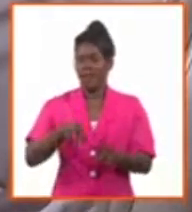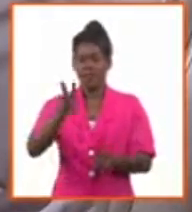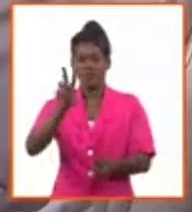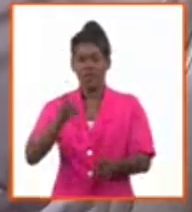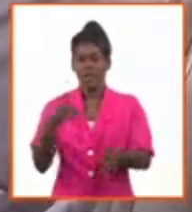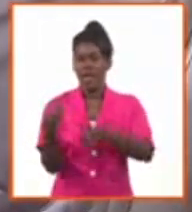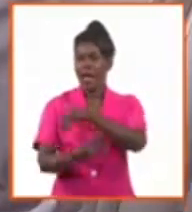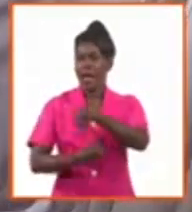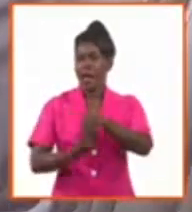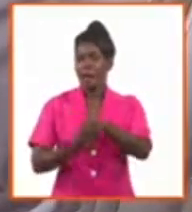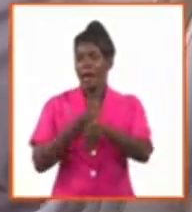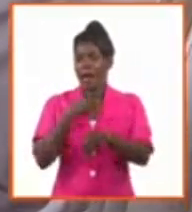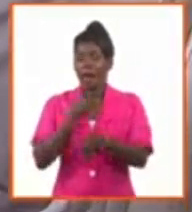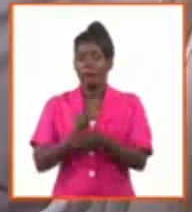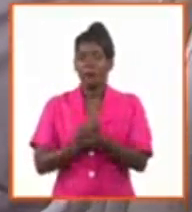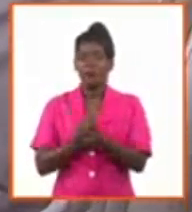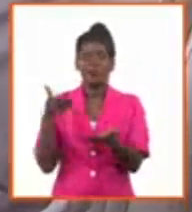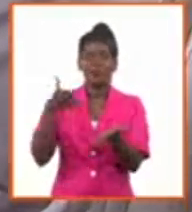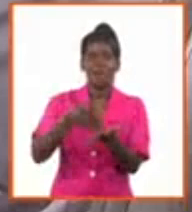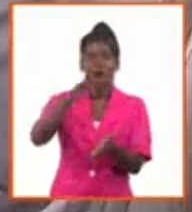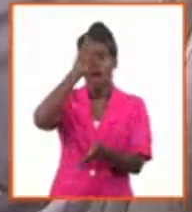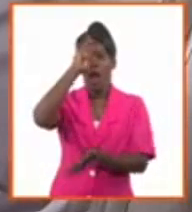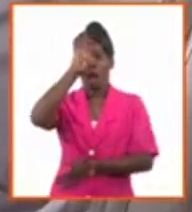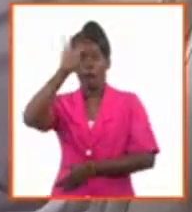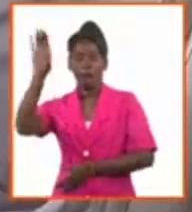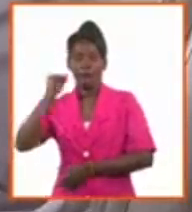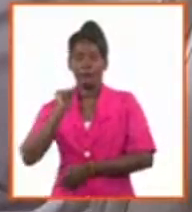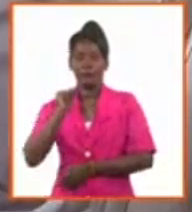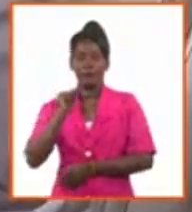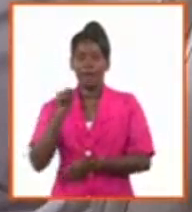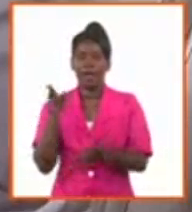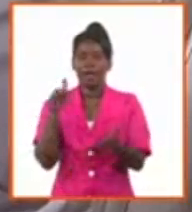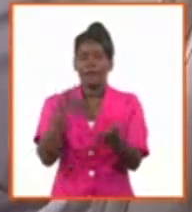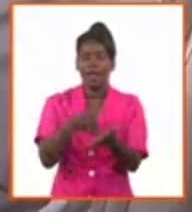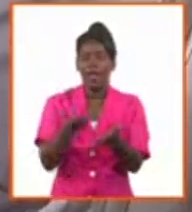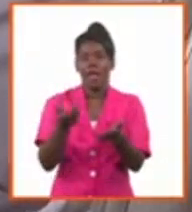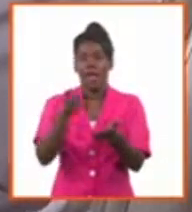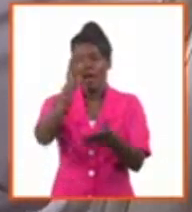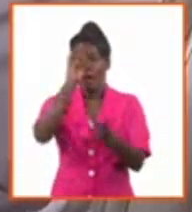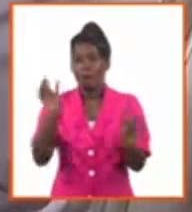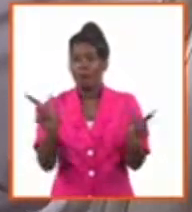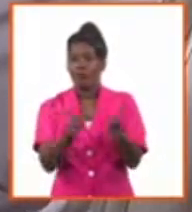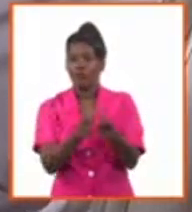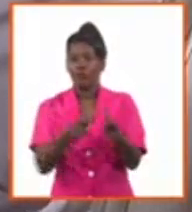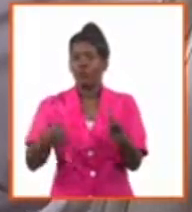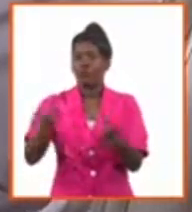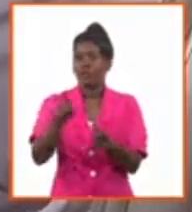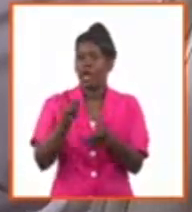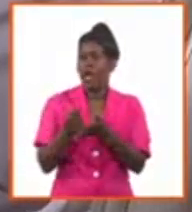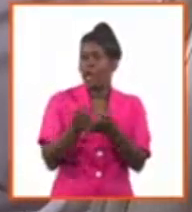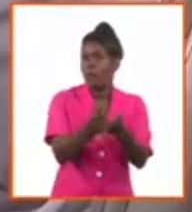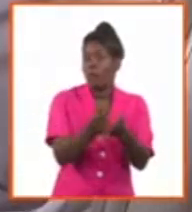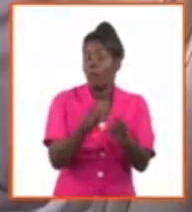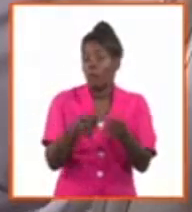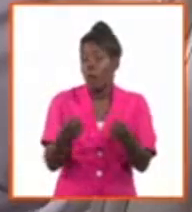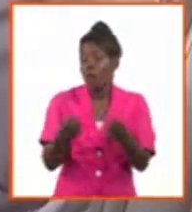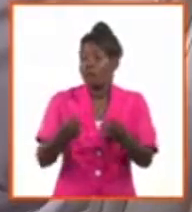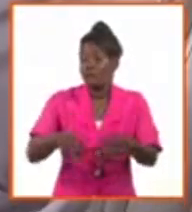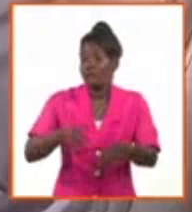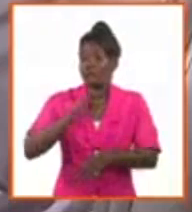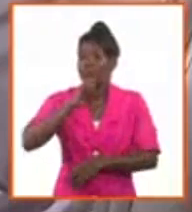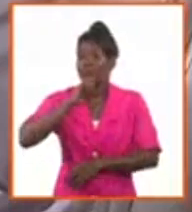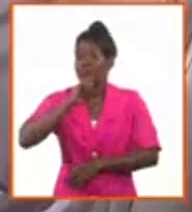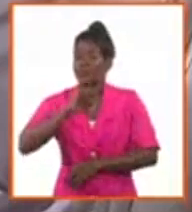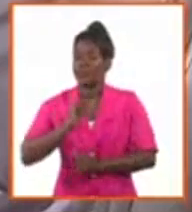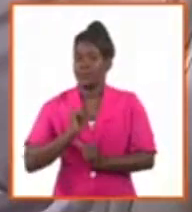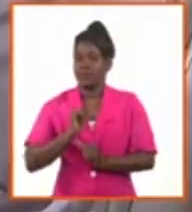de actuación? Es decir, los hospitales, los policlínicos, los consultorios médicos de la familia, cómo ayudar también en ese empeño en las circunstancias en las que estamos